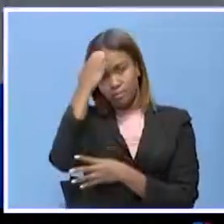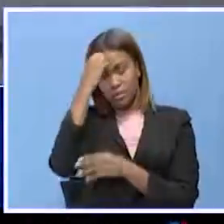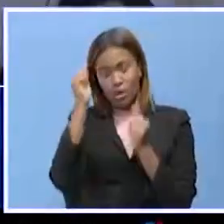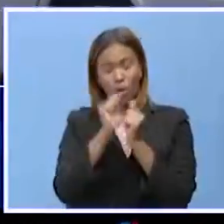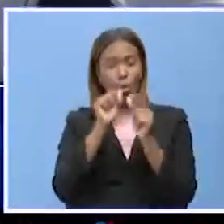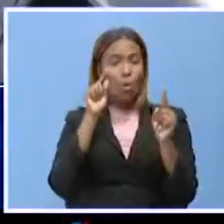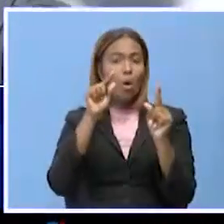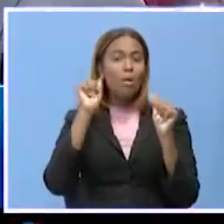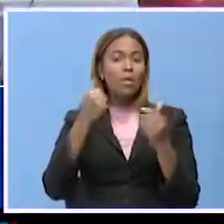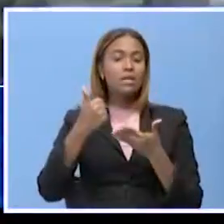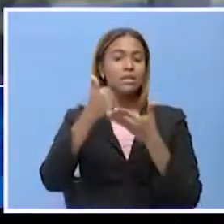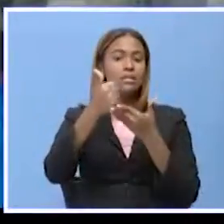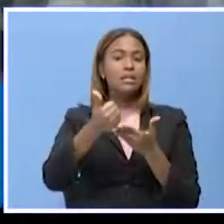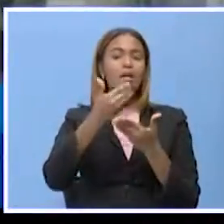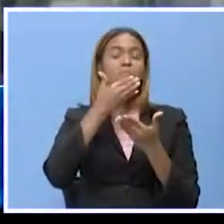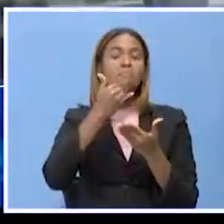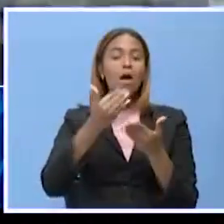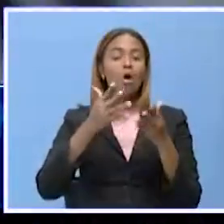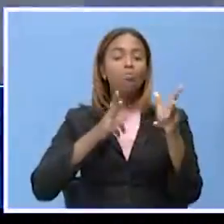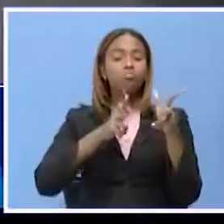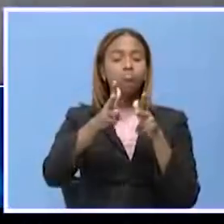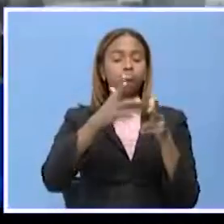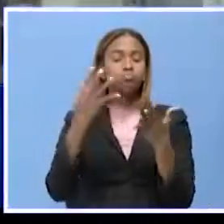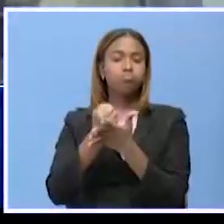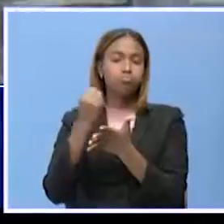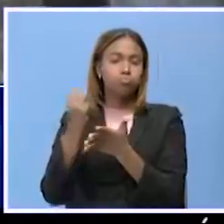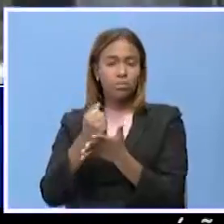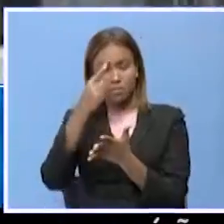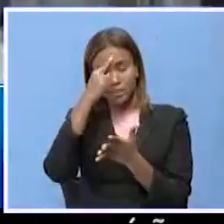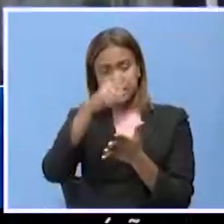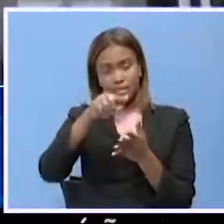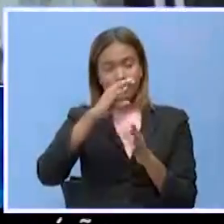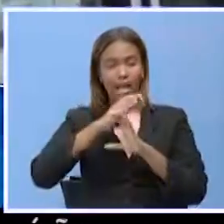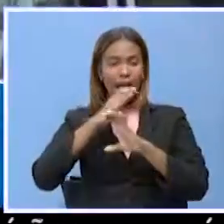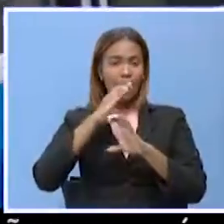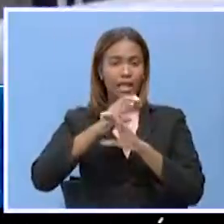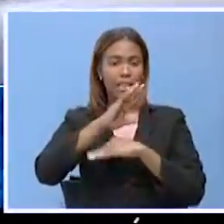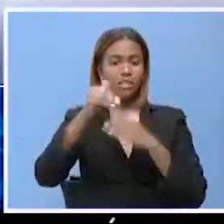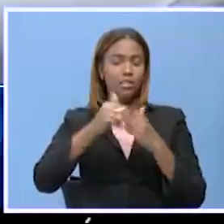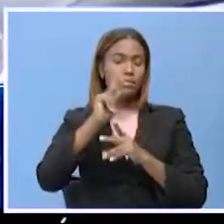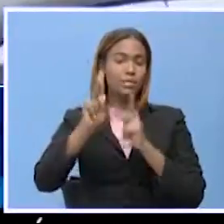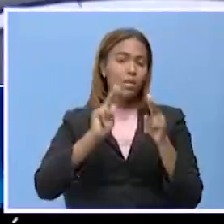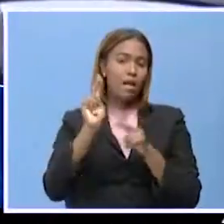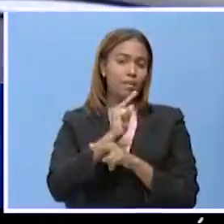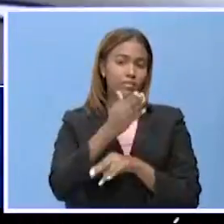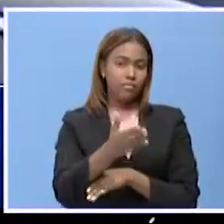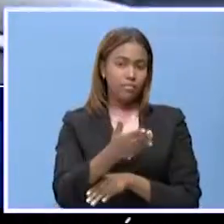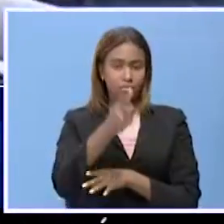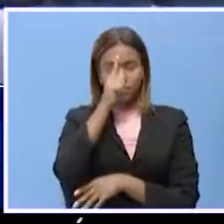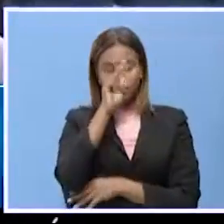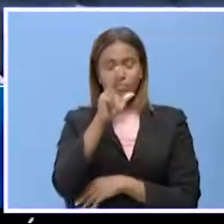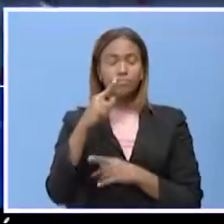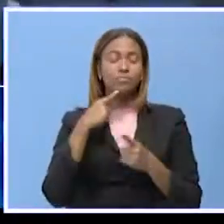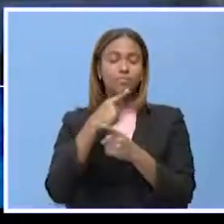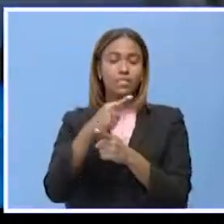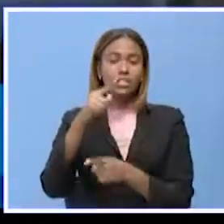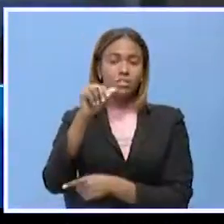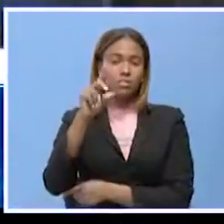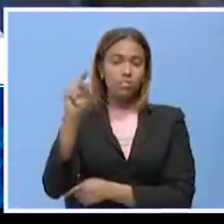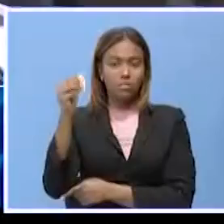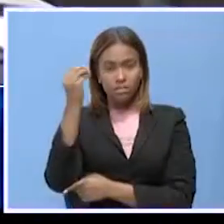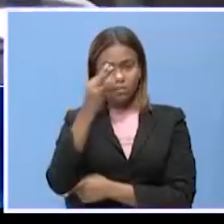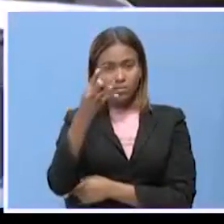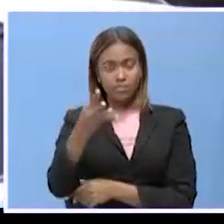con la finalidad de favorecer la movilidad y ofrecer oportunidades metropolitanas a todos los usuarios. Para 4RD